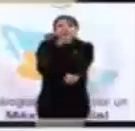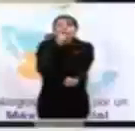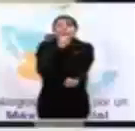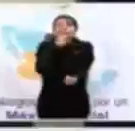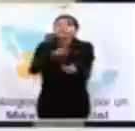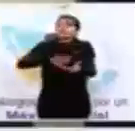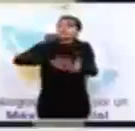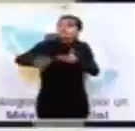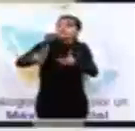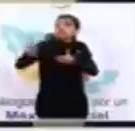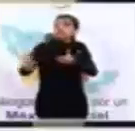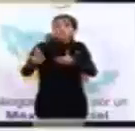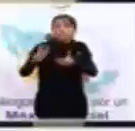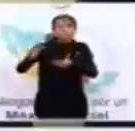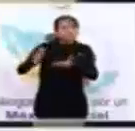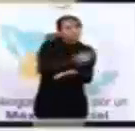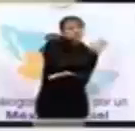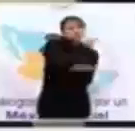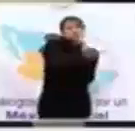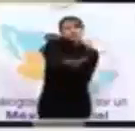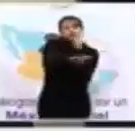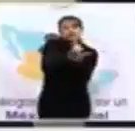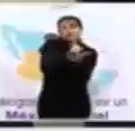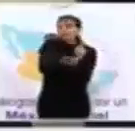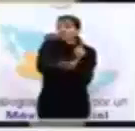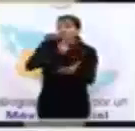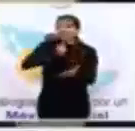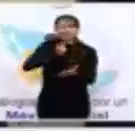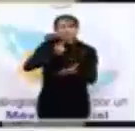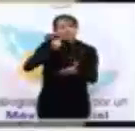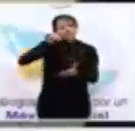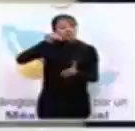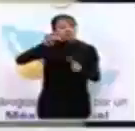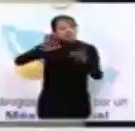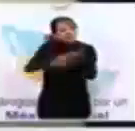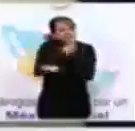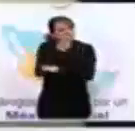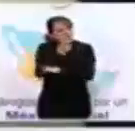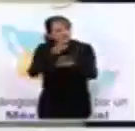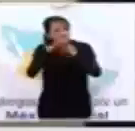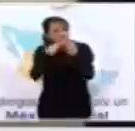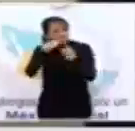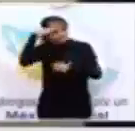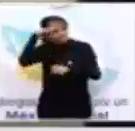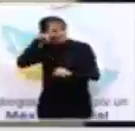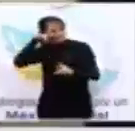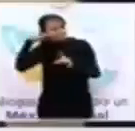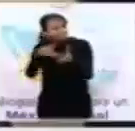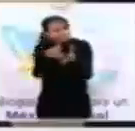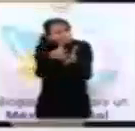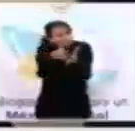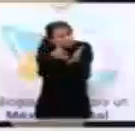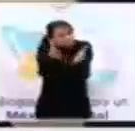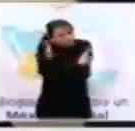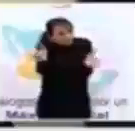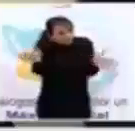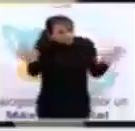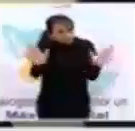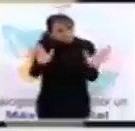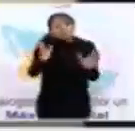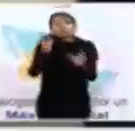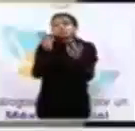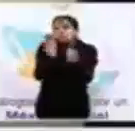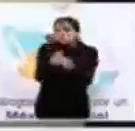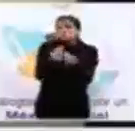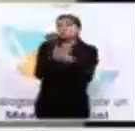que tenemos que pensar en la cohesión territorial. Mucho del problema rural, de la solución al problema rural, está en el mundo urbano,